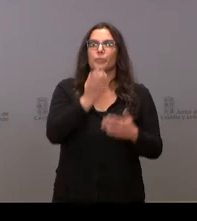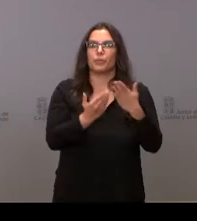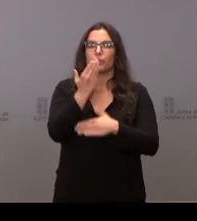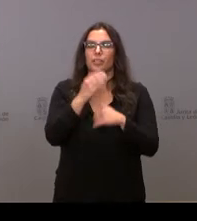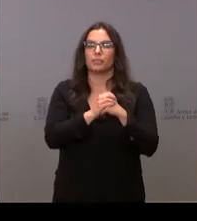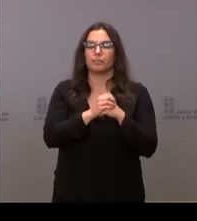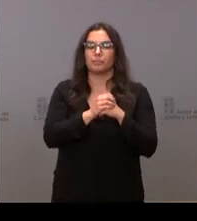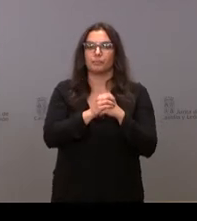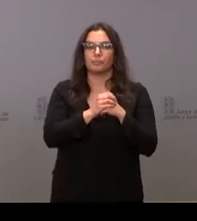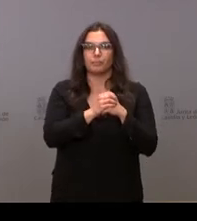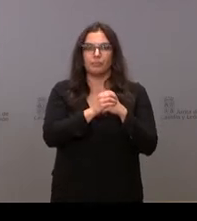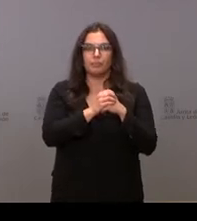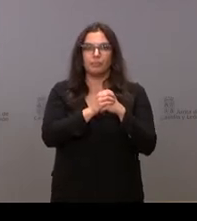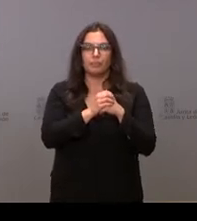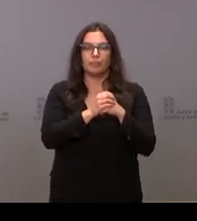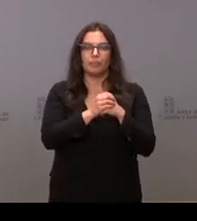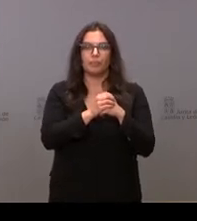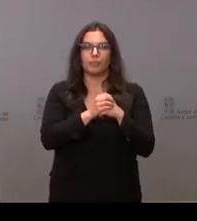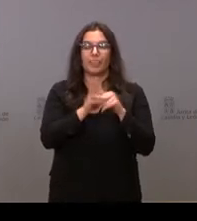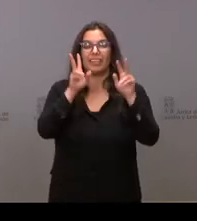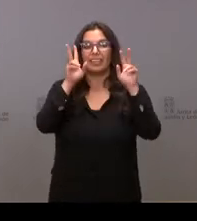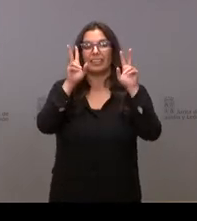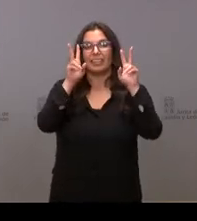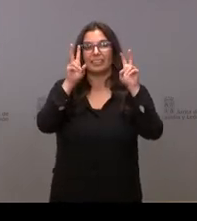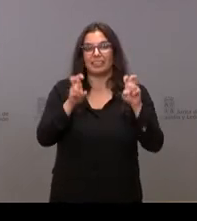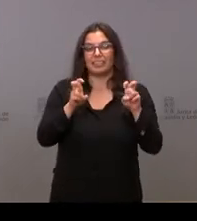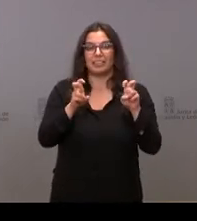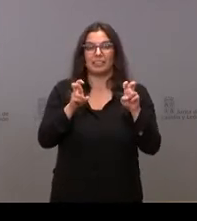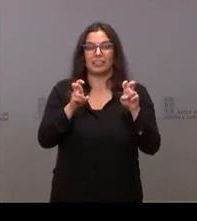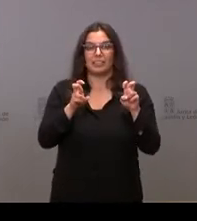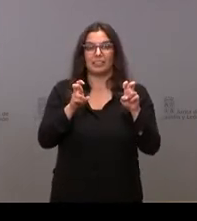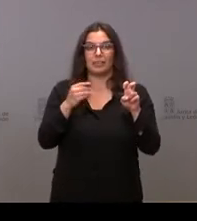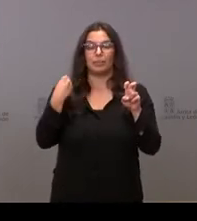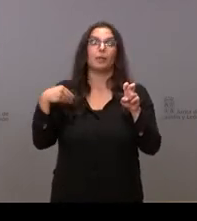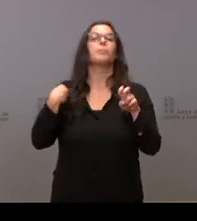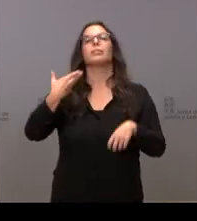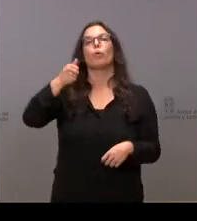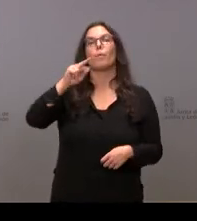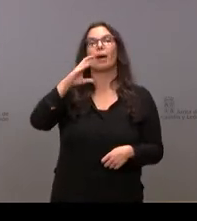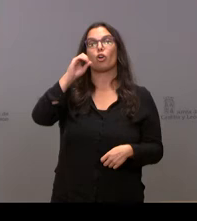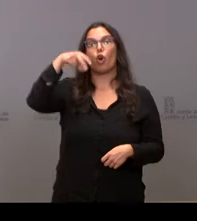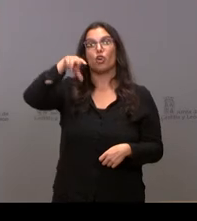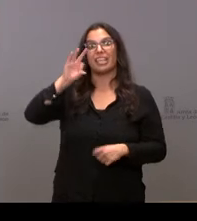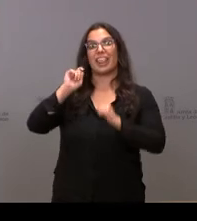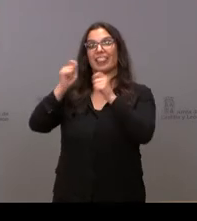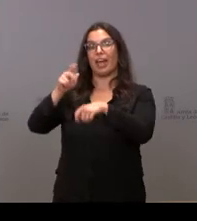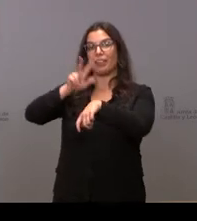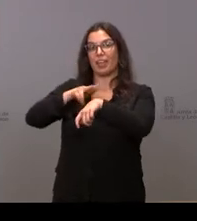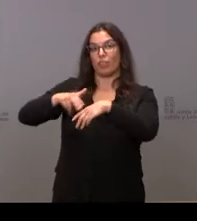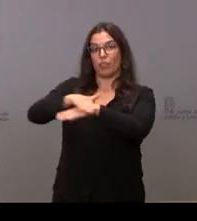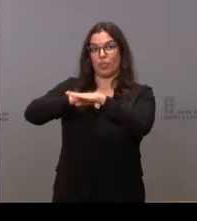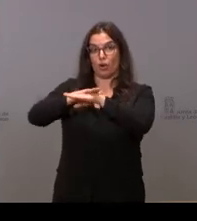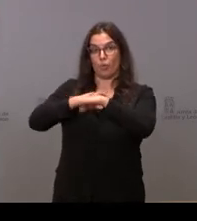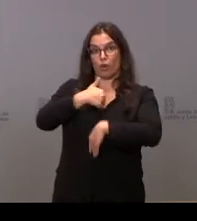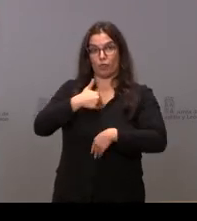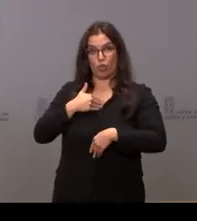¿qué asuntos esperan que se puedan desbloquear o tratar con la llegada de Virginia Barcones a la delegación del Gobierno y si tienen previsto algún tipo de